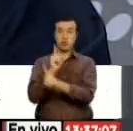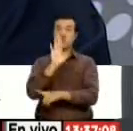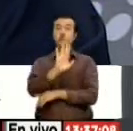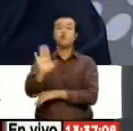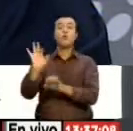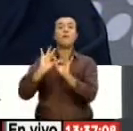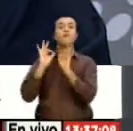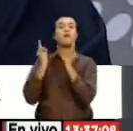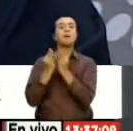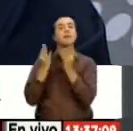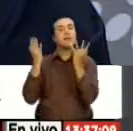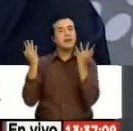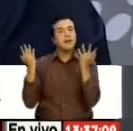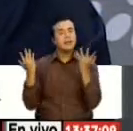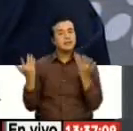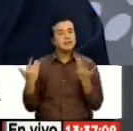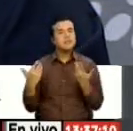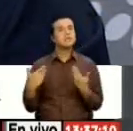familias, logran